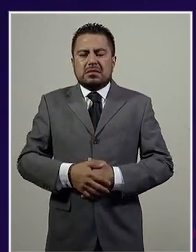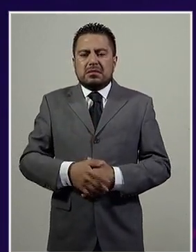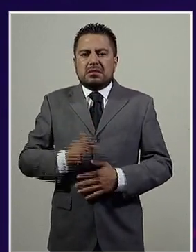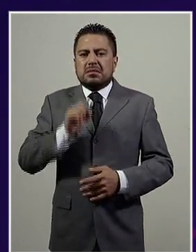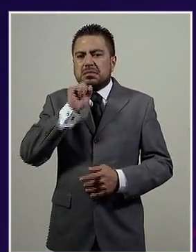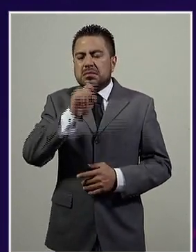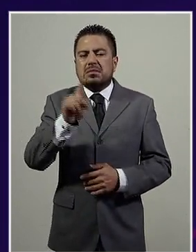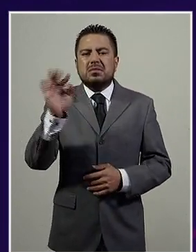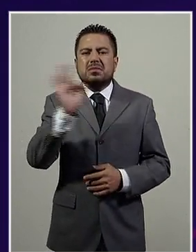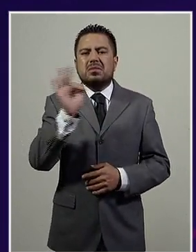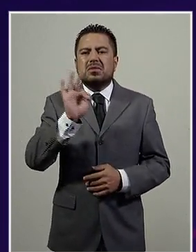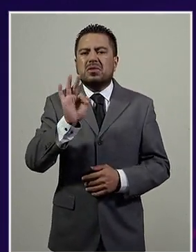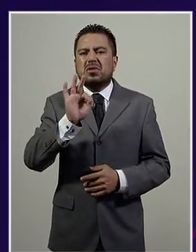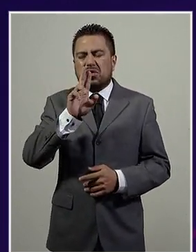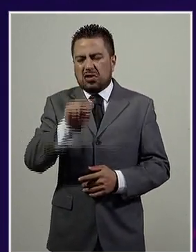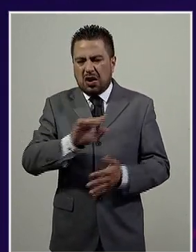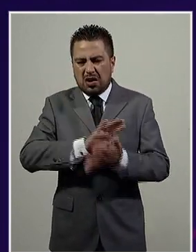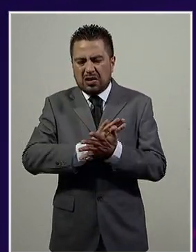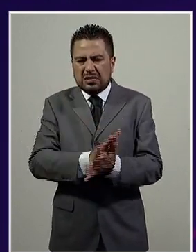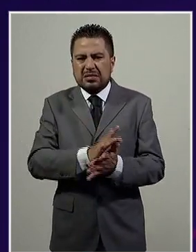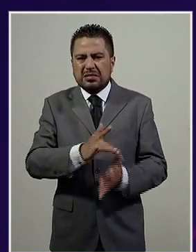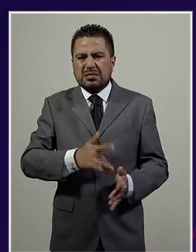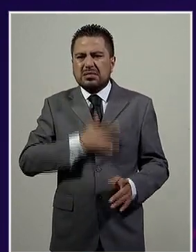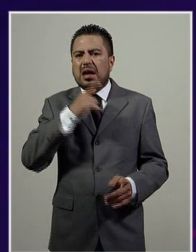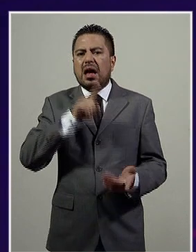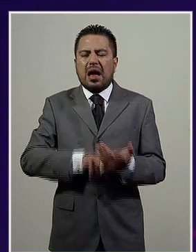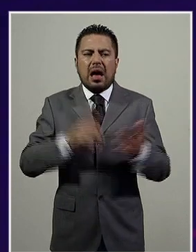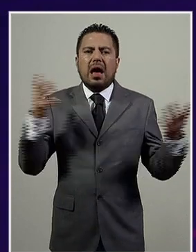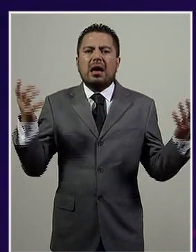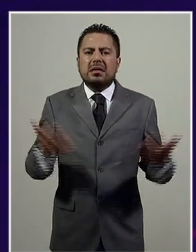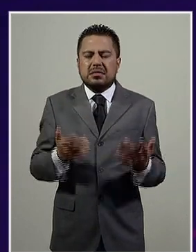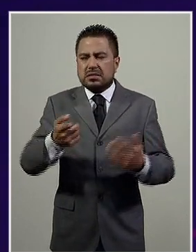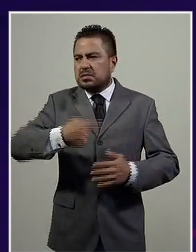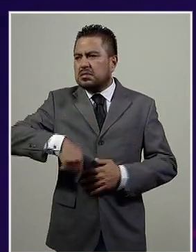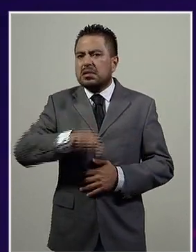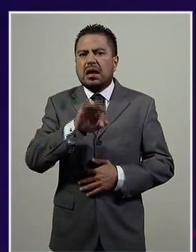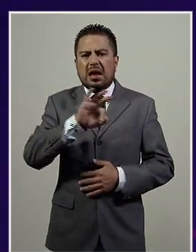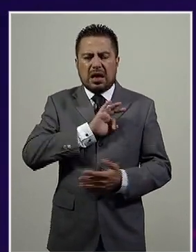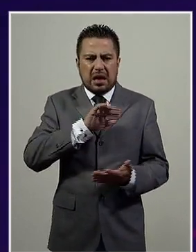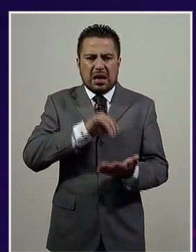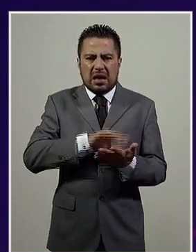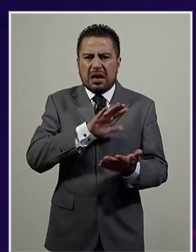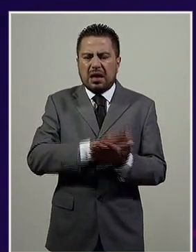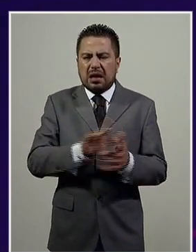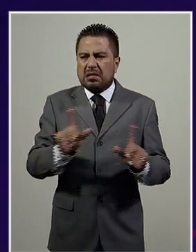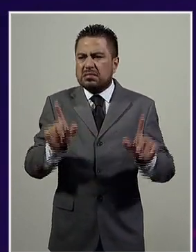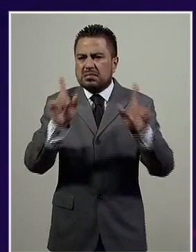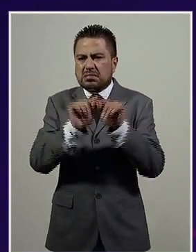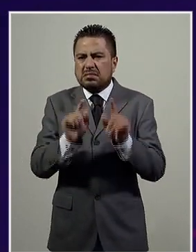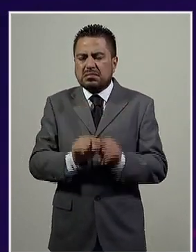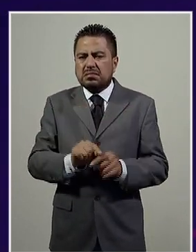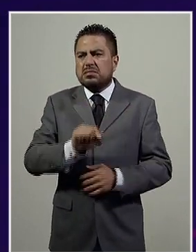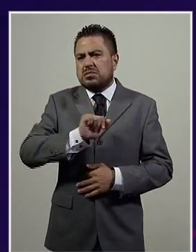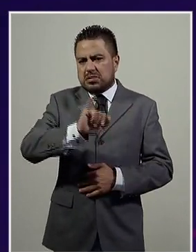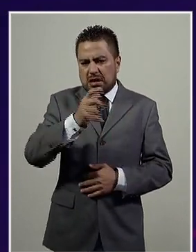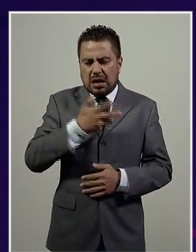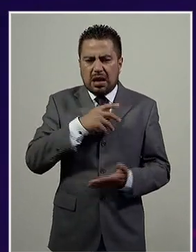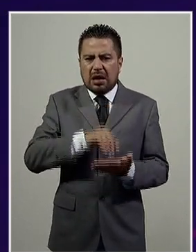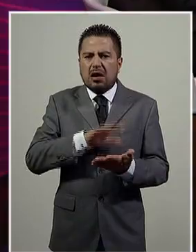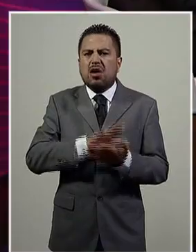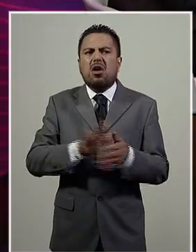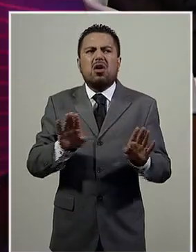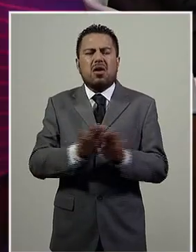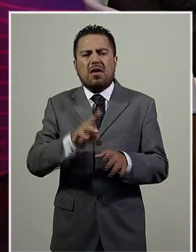incluso cuando tratamos de no discriminar, Eva, lo hacemos. ¿Existen los sesgos implícitos? Sí, sí existen. ¿Cómo